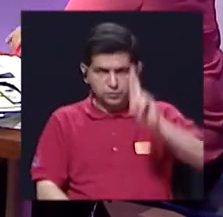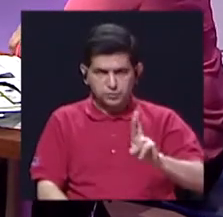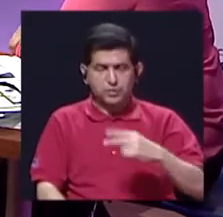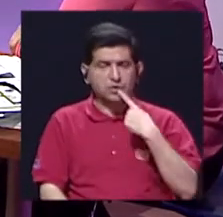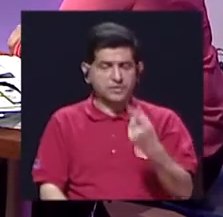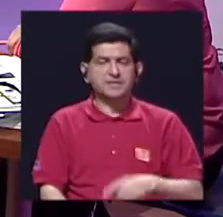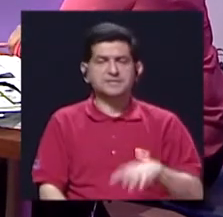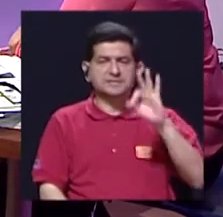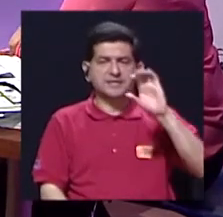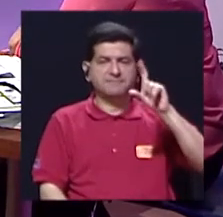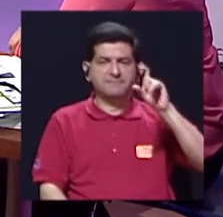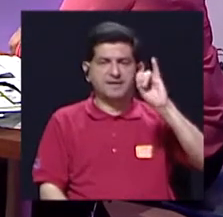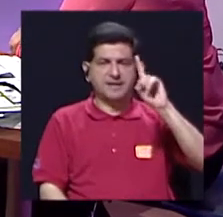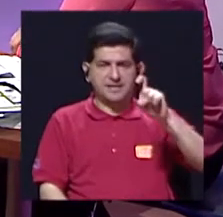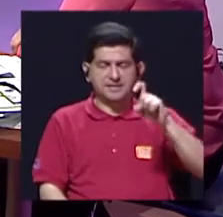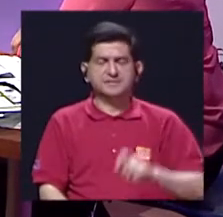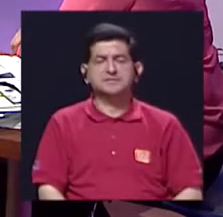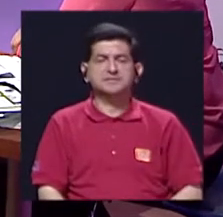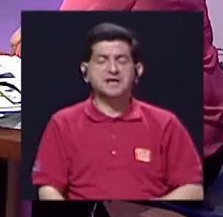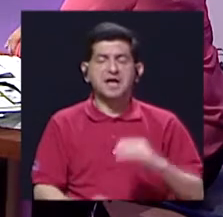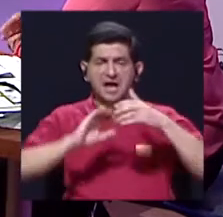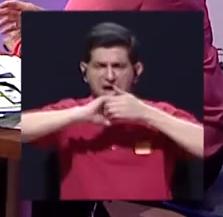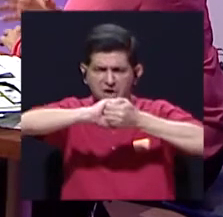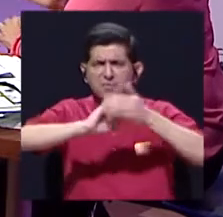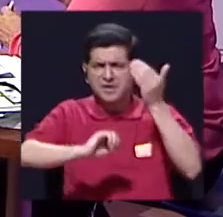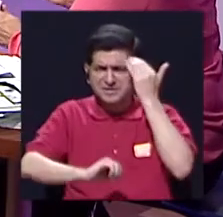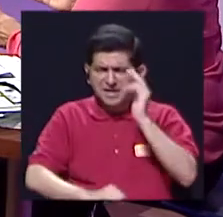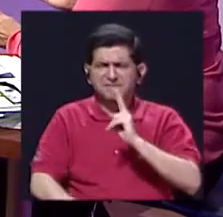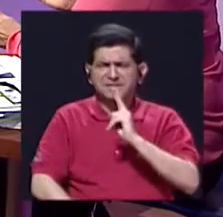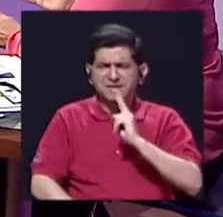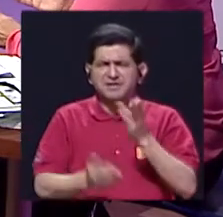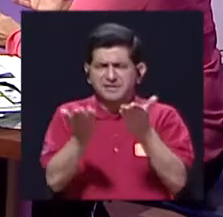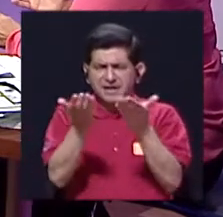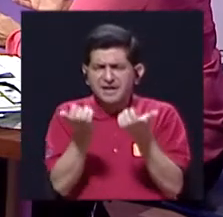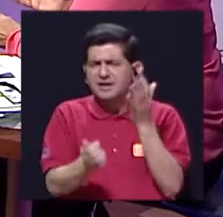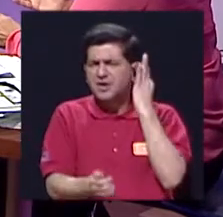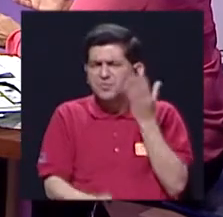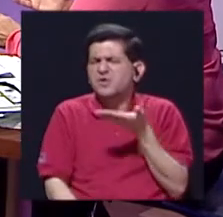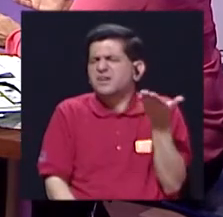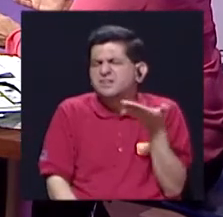dice Félix. ¿En las cooperativas saben en realidad qué quieren las mujeres?